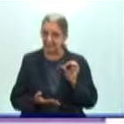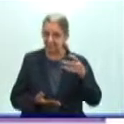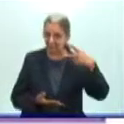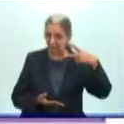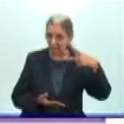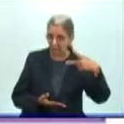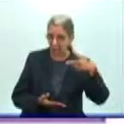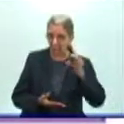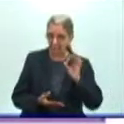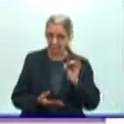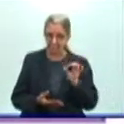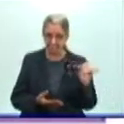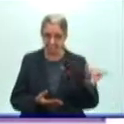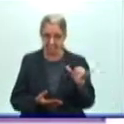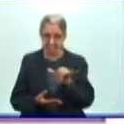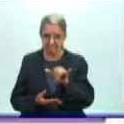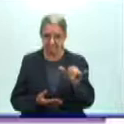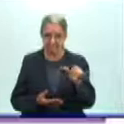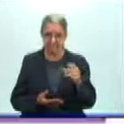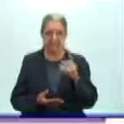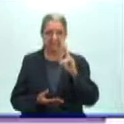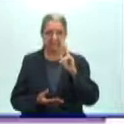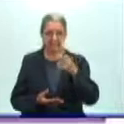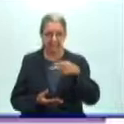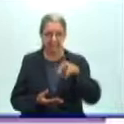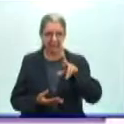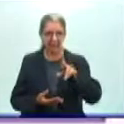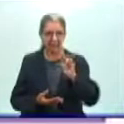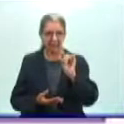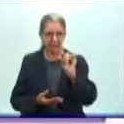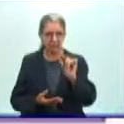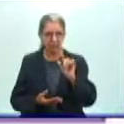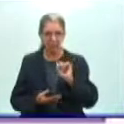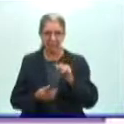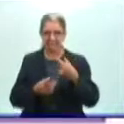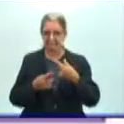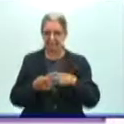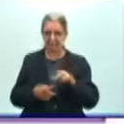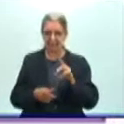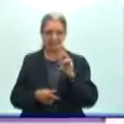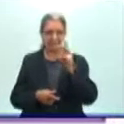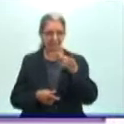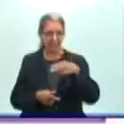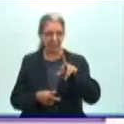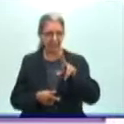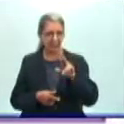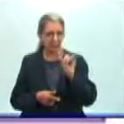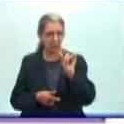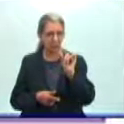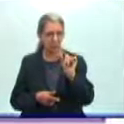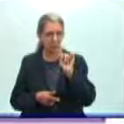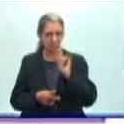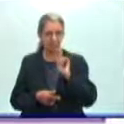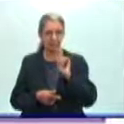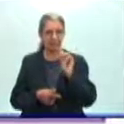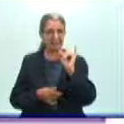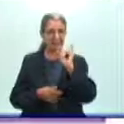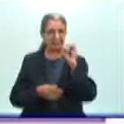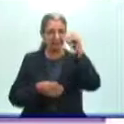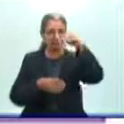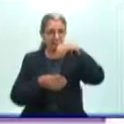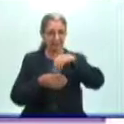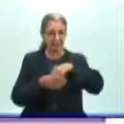es igual al ángulo PRQ, pero al ángulo PRQ que es inscrito